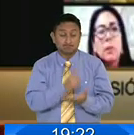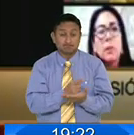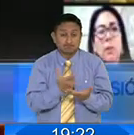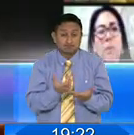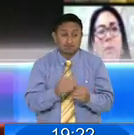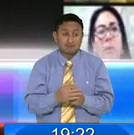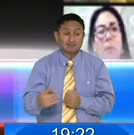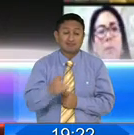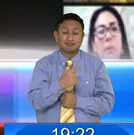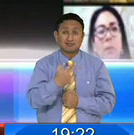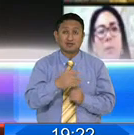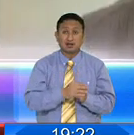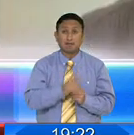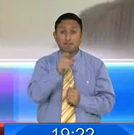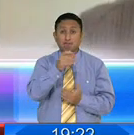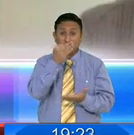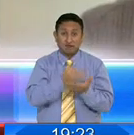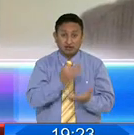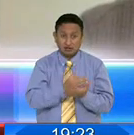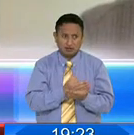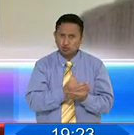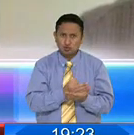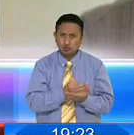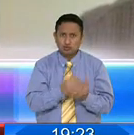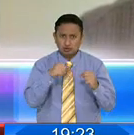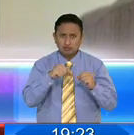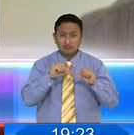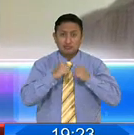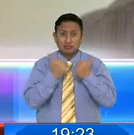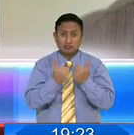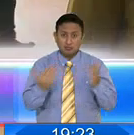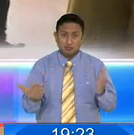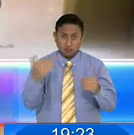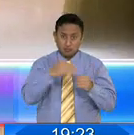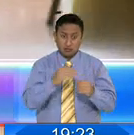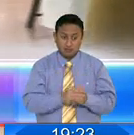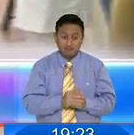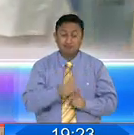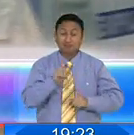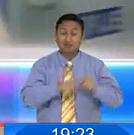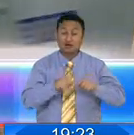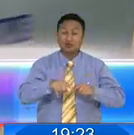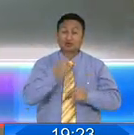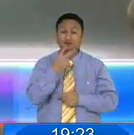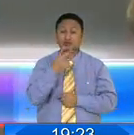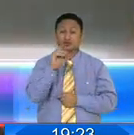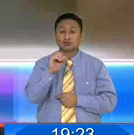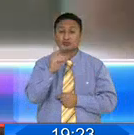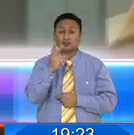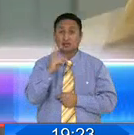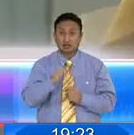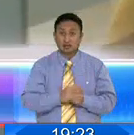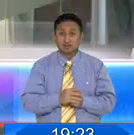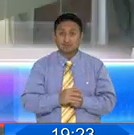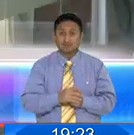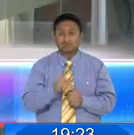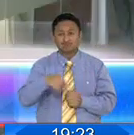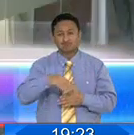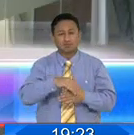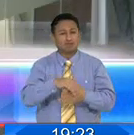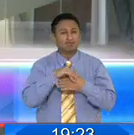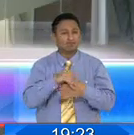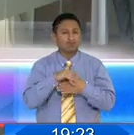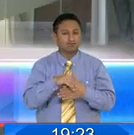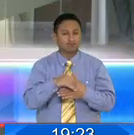ausencia de los legisladores aunque para algunos el trabajo del 2020 deja pendientes todavía falta porque estos temas tanto el